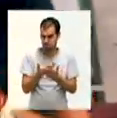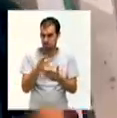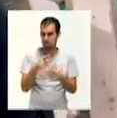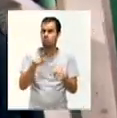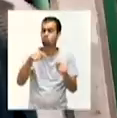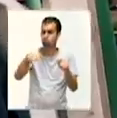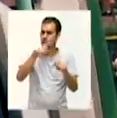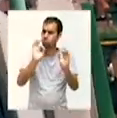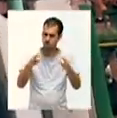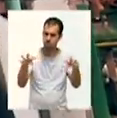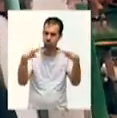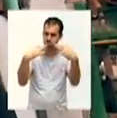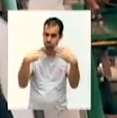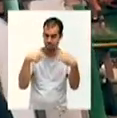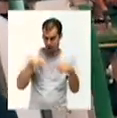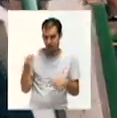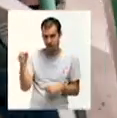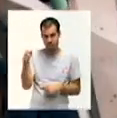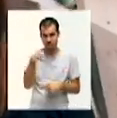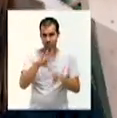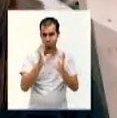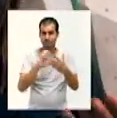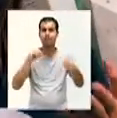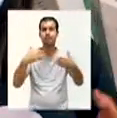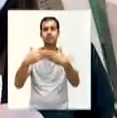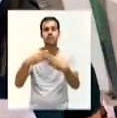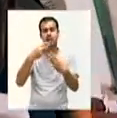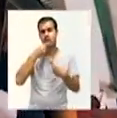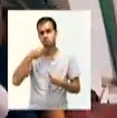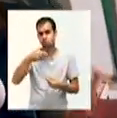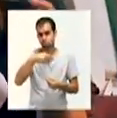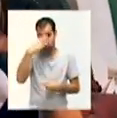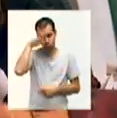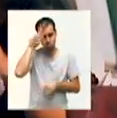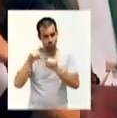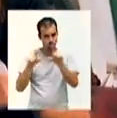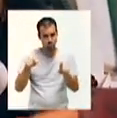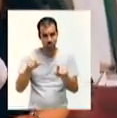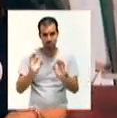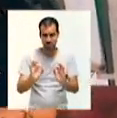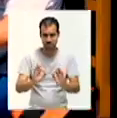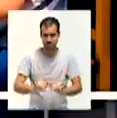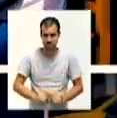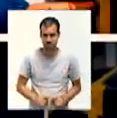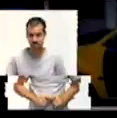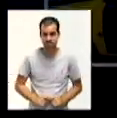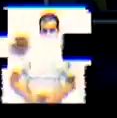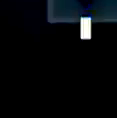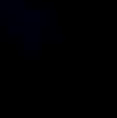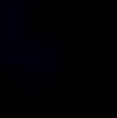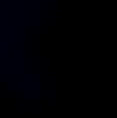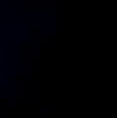continuar disfrutando de este recorrido por la producción azucarera en nuestro país, desde Jóvenes por la Vida.